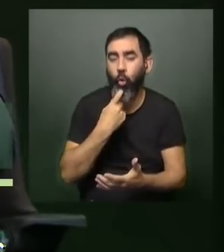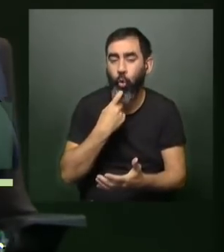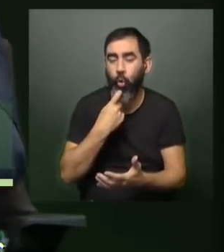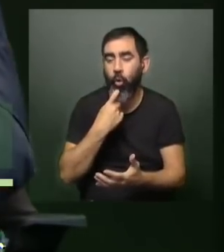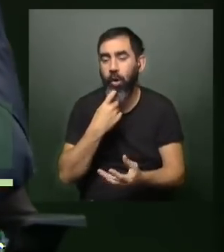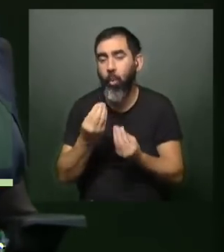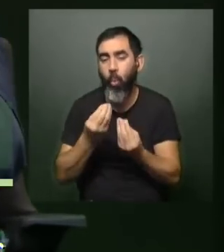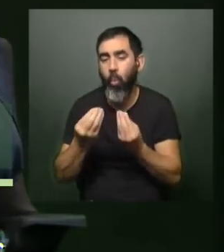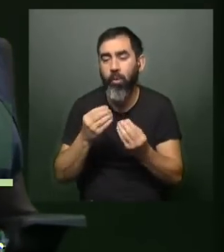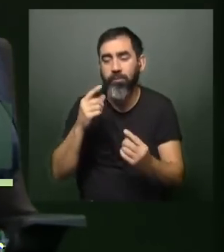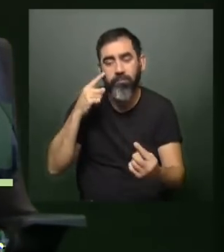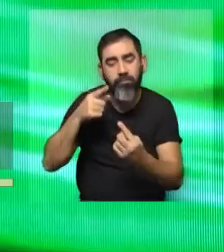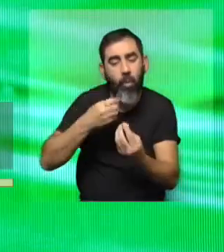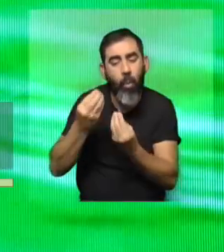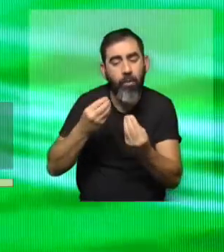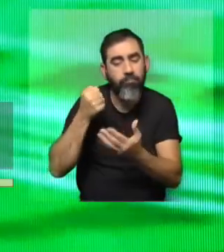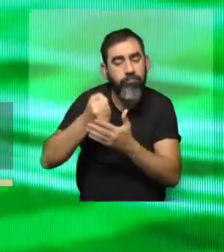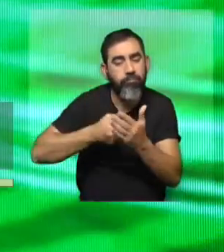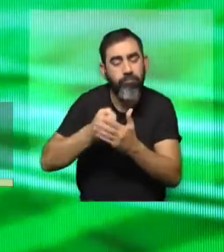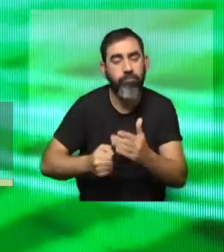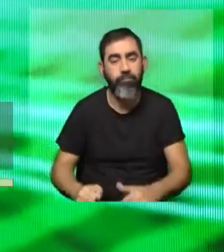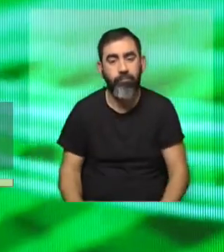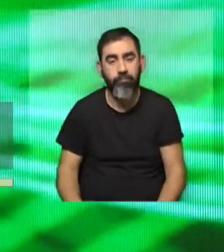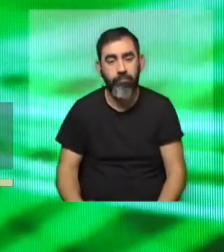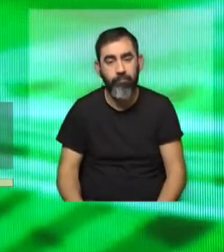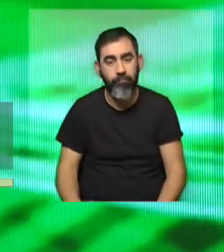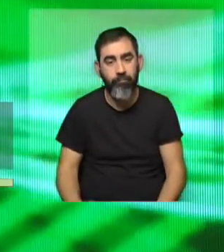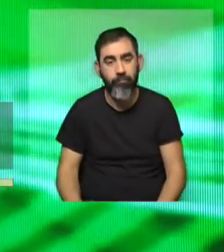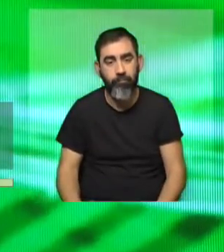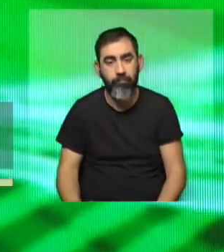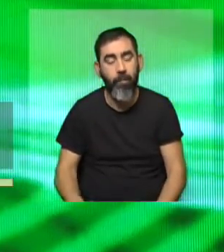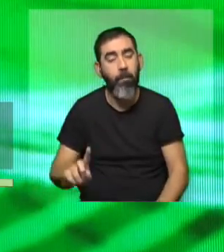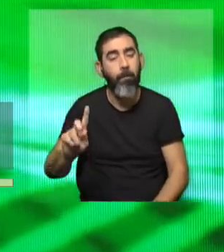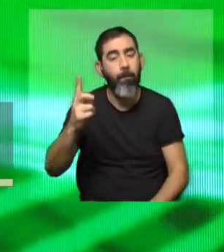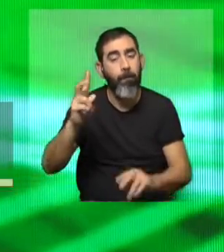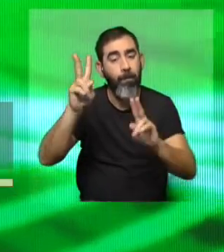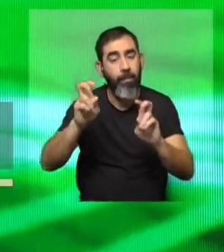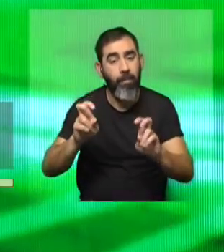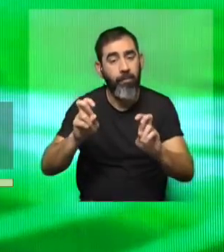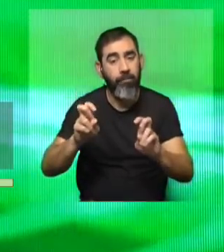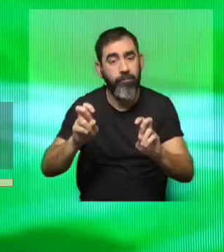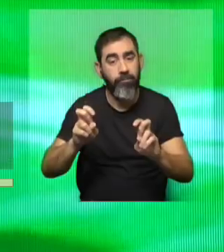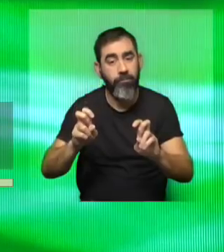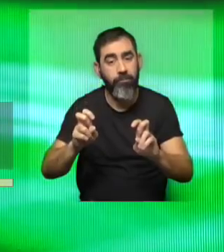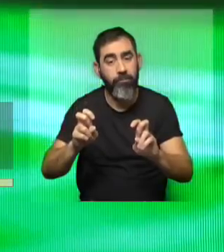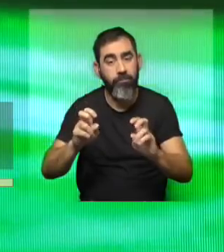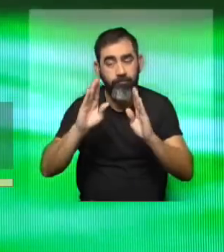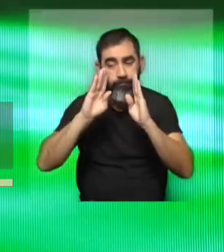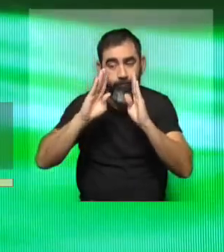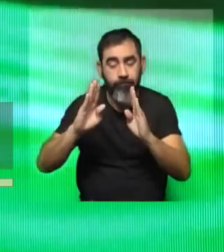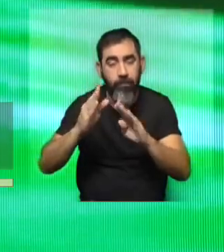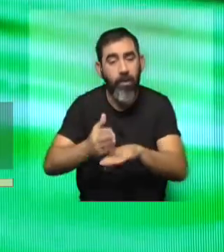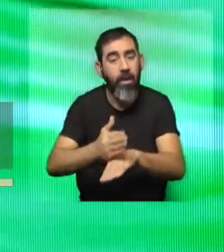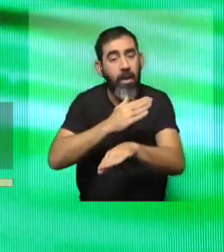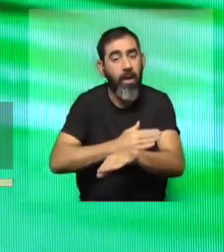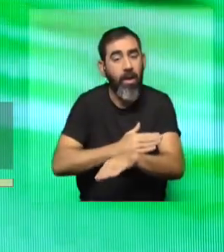por donde hay que hincarle el diente allí Bueno me parece que hay que hincarle el diente por lo que yo te hablaba un poco hay que tocar un poco más las